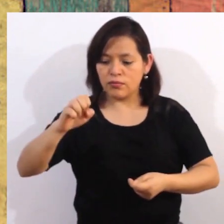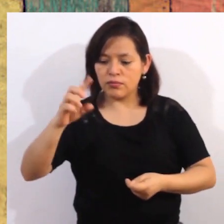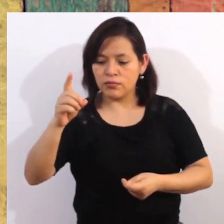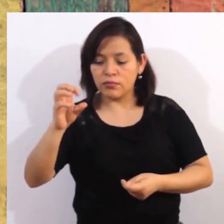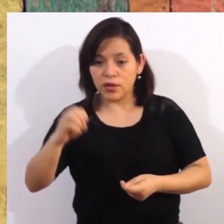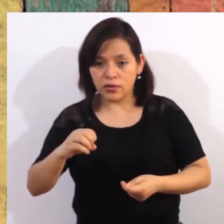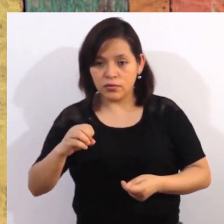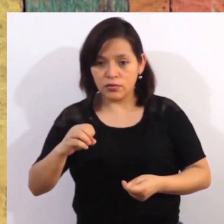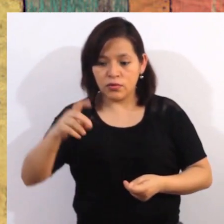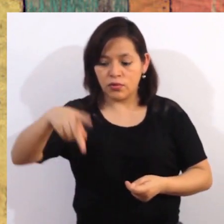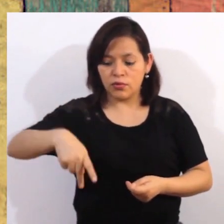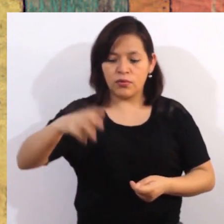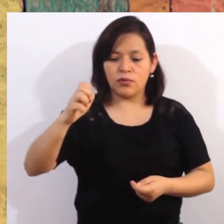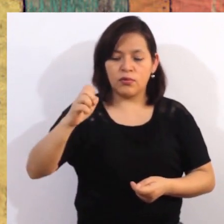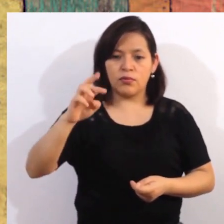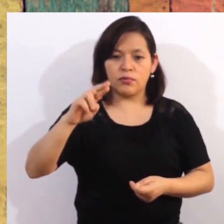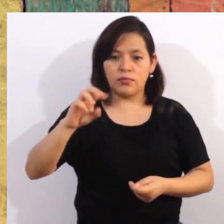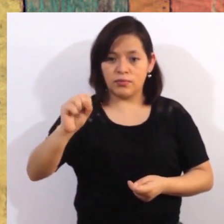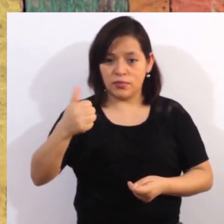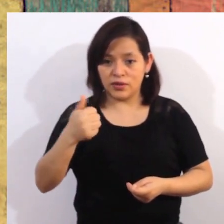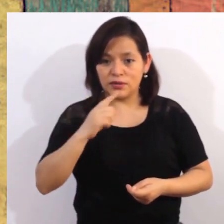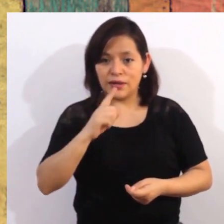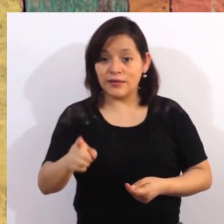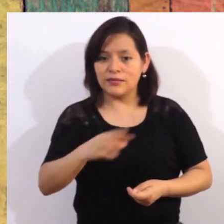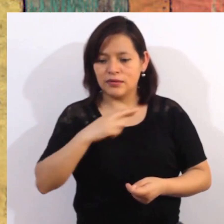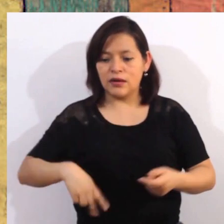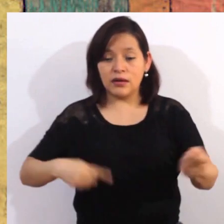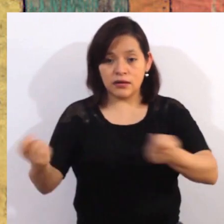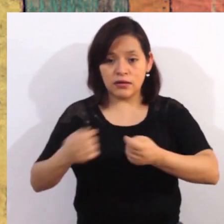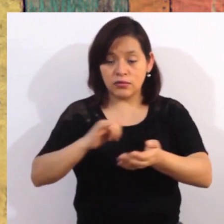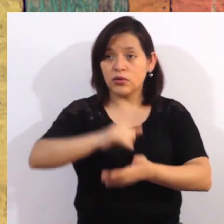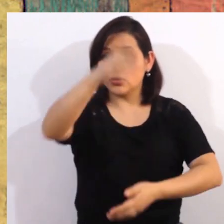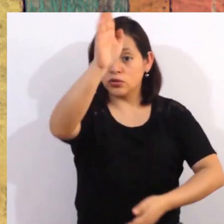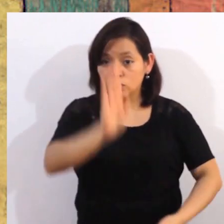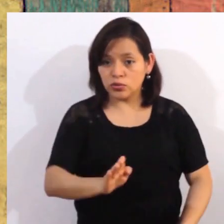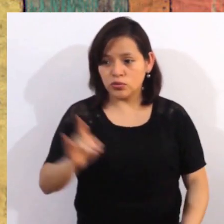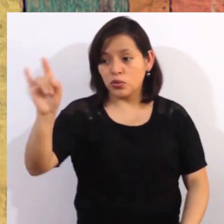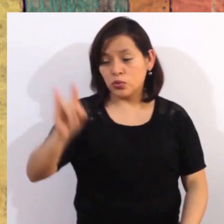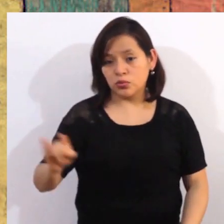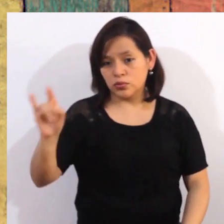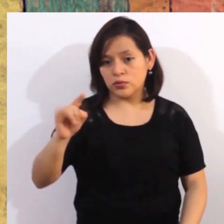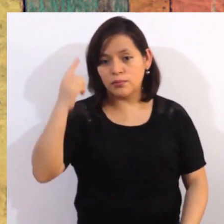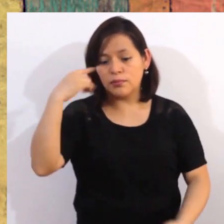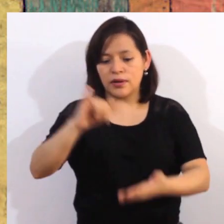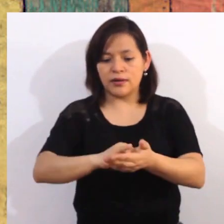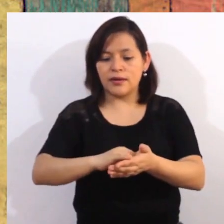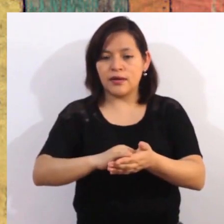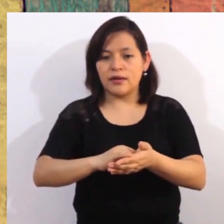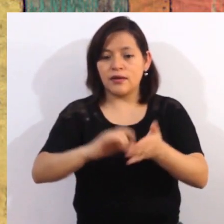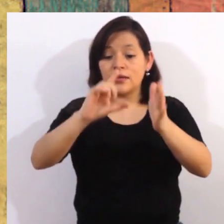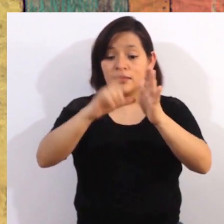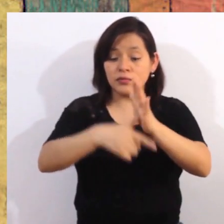Dios utilizaría para que después de 70 años el pueblo suyo